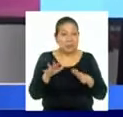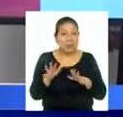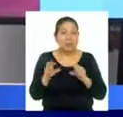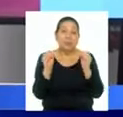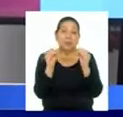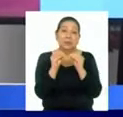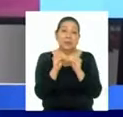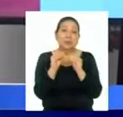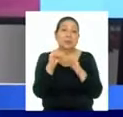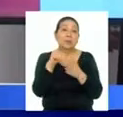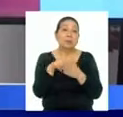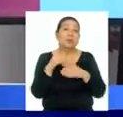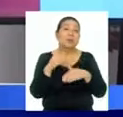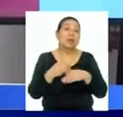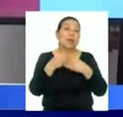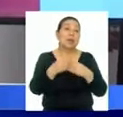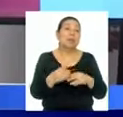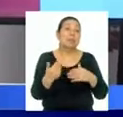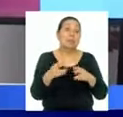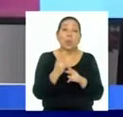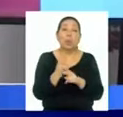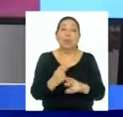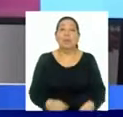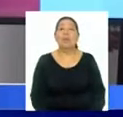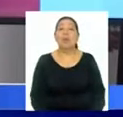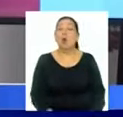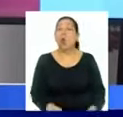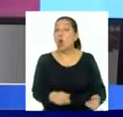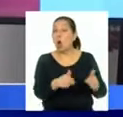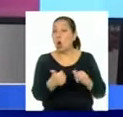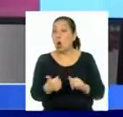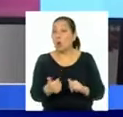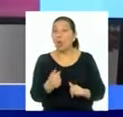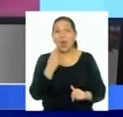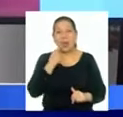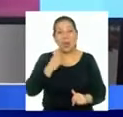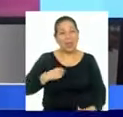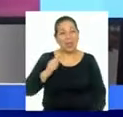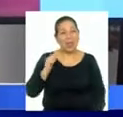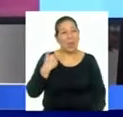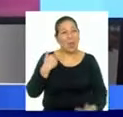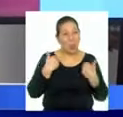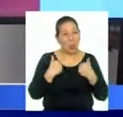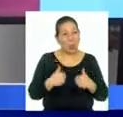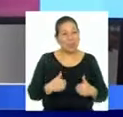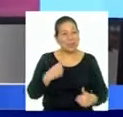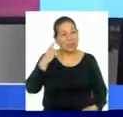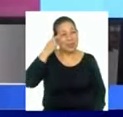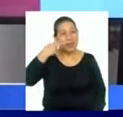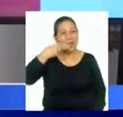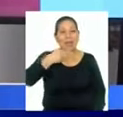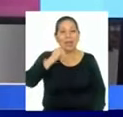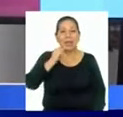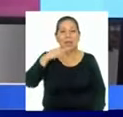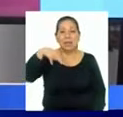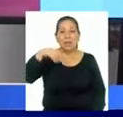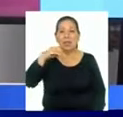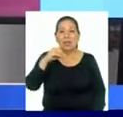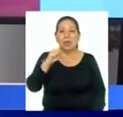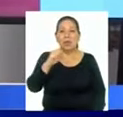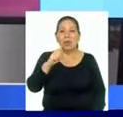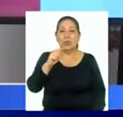que cumplir con los plazos que ya están previstos. En el caso del señor Inostroza, no olvidemos que ya hay sin duda un